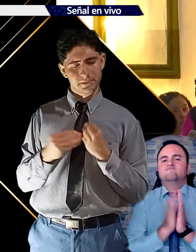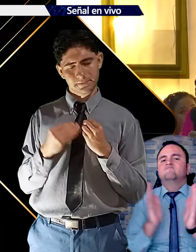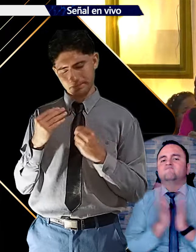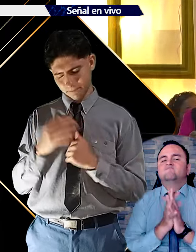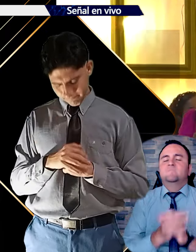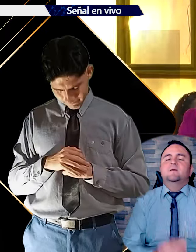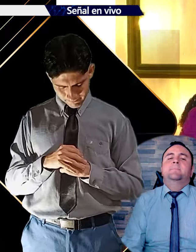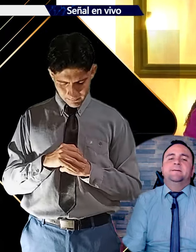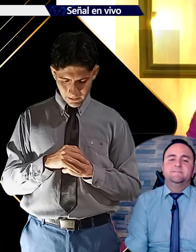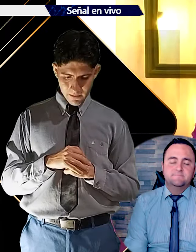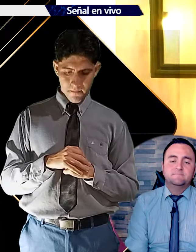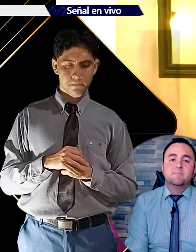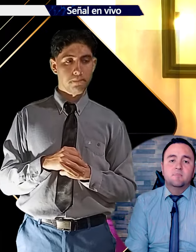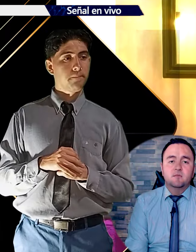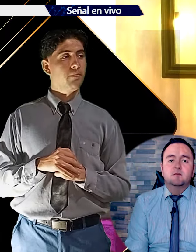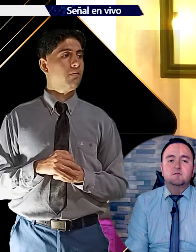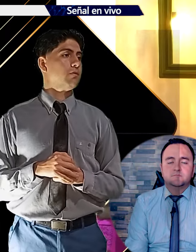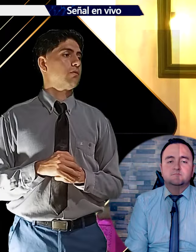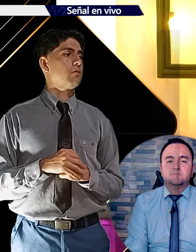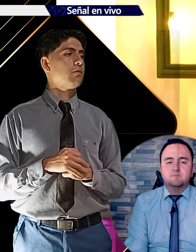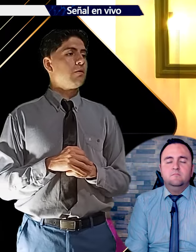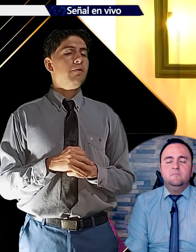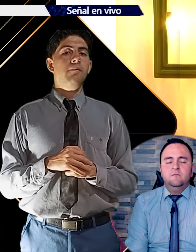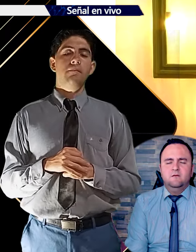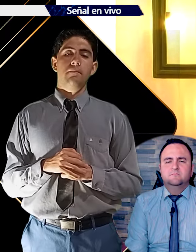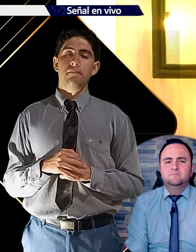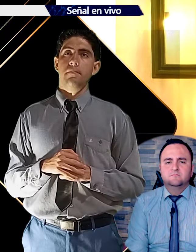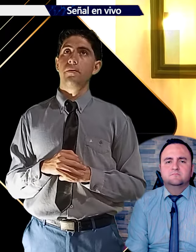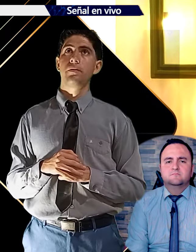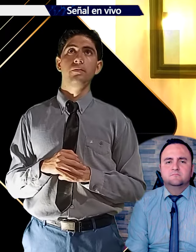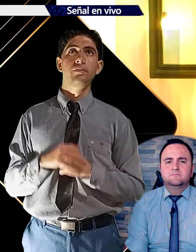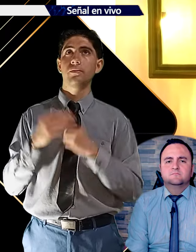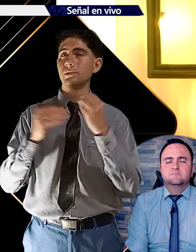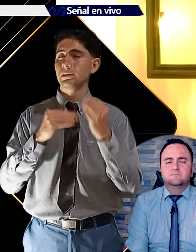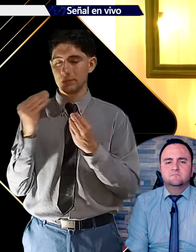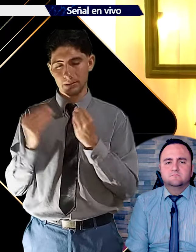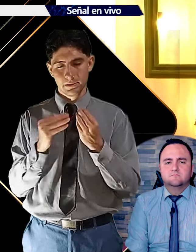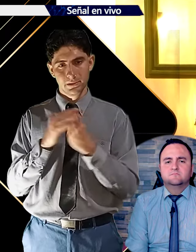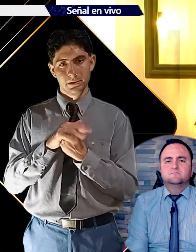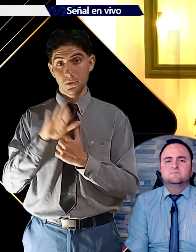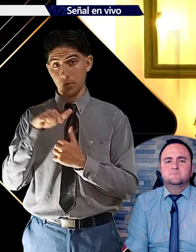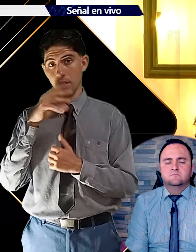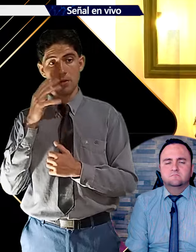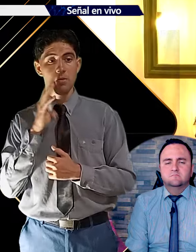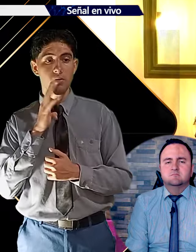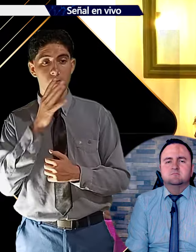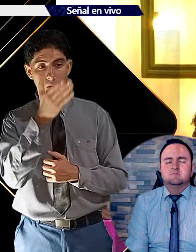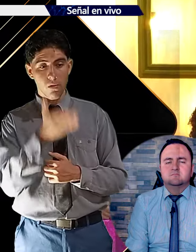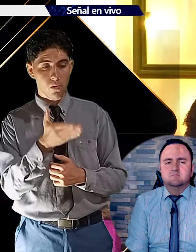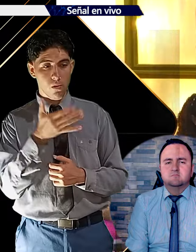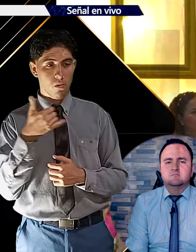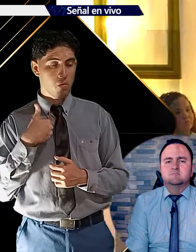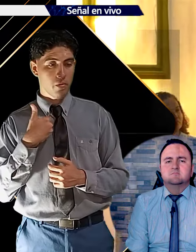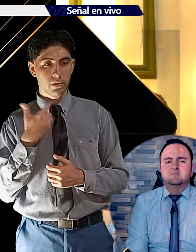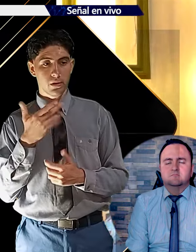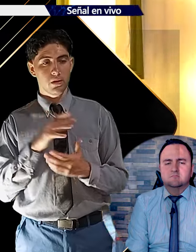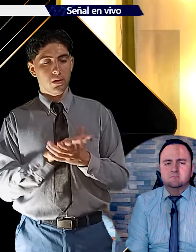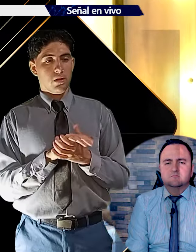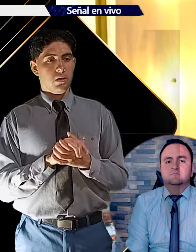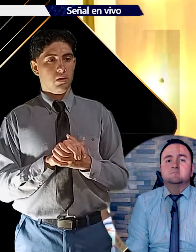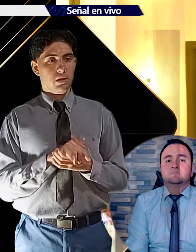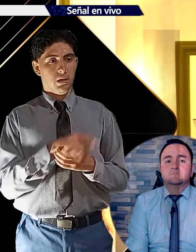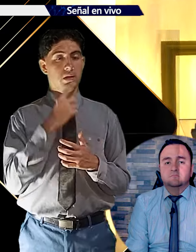Yo, perdón, ¿yo con quién estoy hablando? No, hermana, yo le digo: ¿cuánto tiempo usted viene convertida? Hermana, desde que yo me casé en la iglesia,